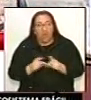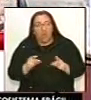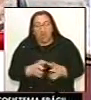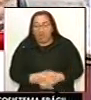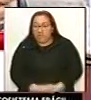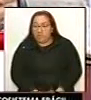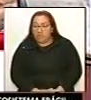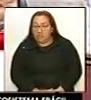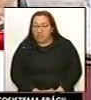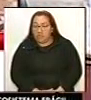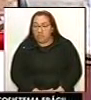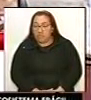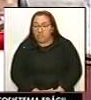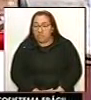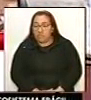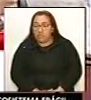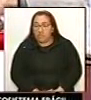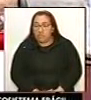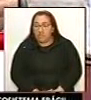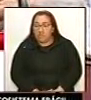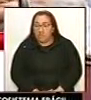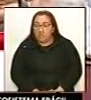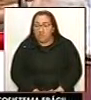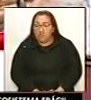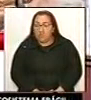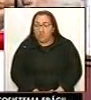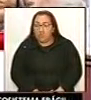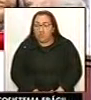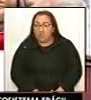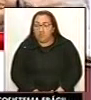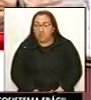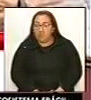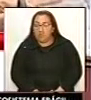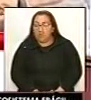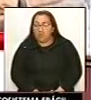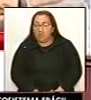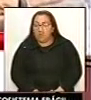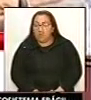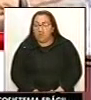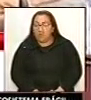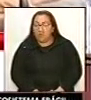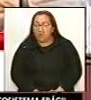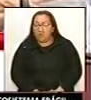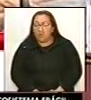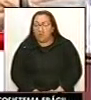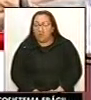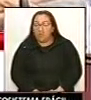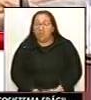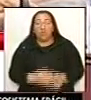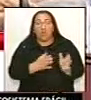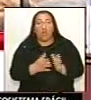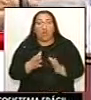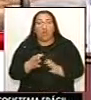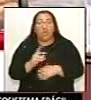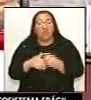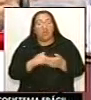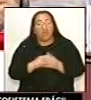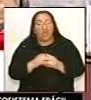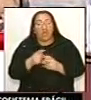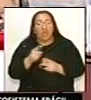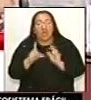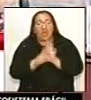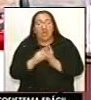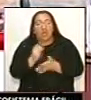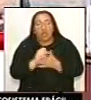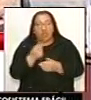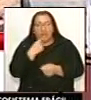con órdenes de compra. Es una manera de ordenar y es lo que dice la ley de contrataciones. Entonces,